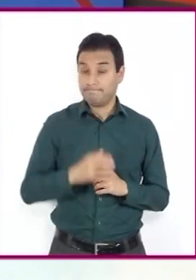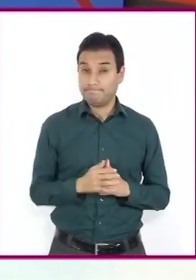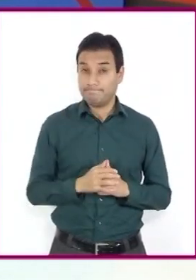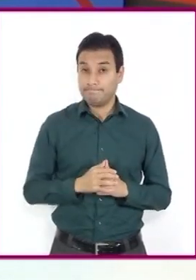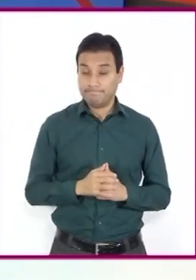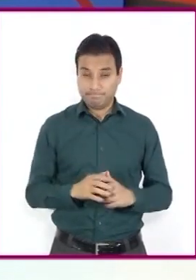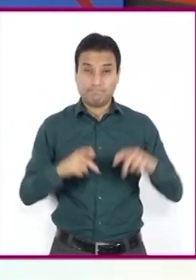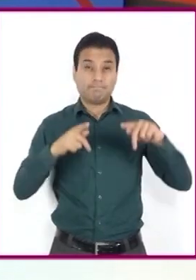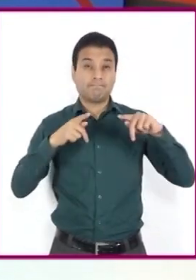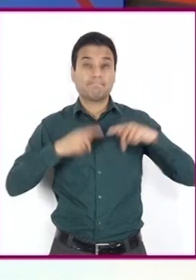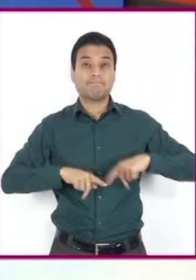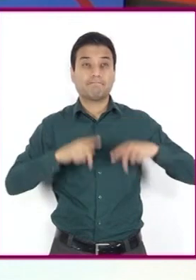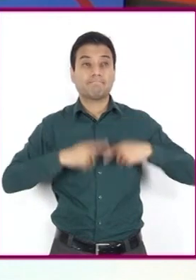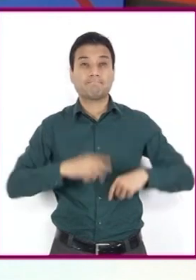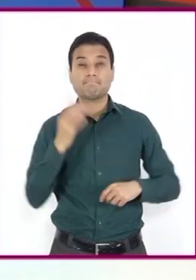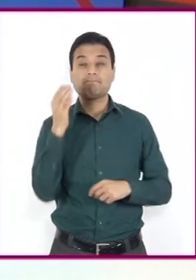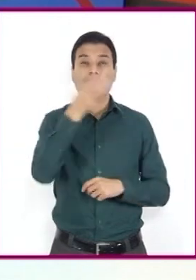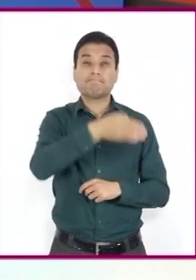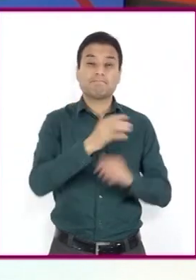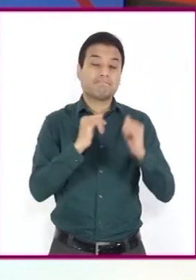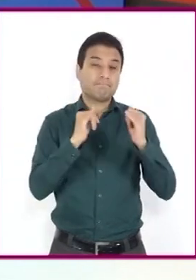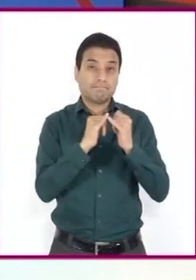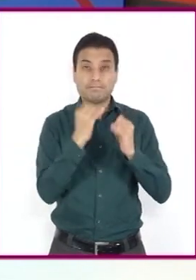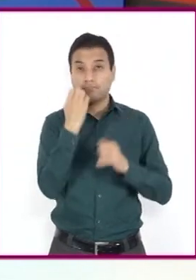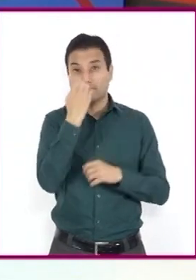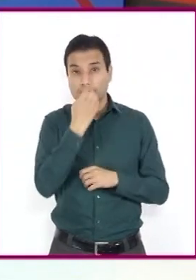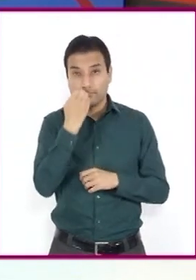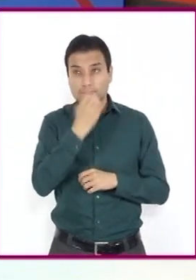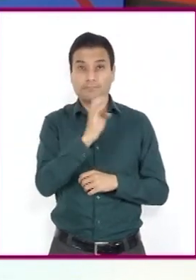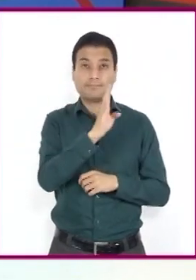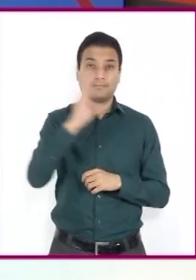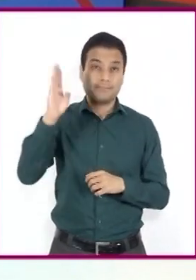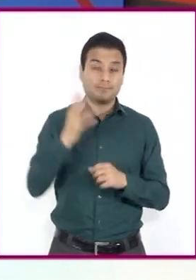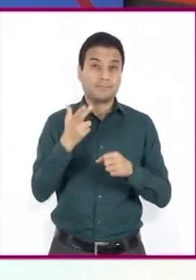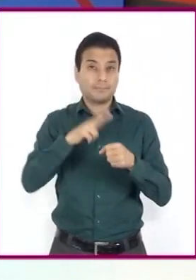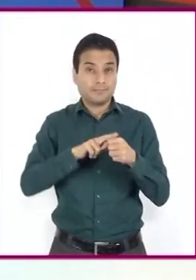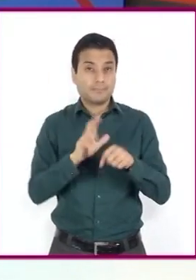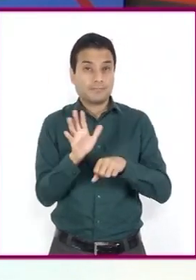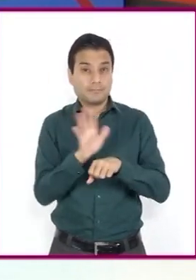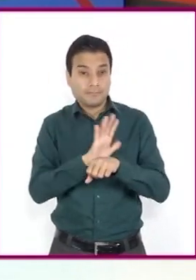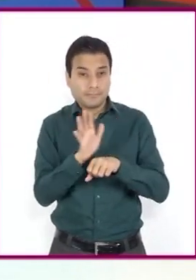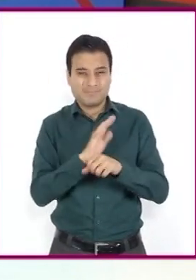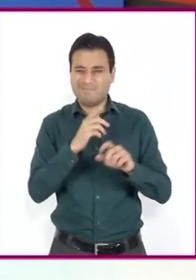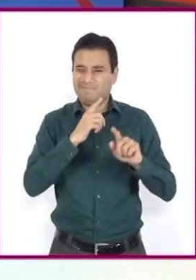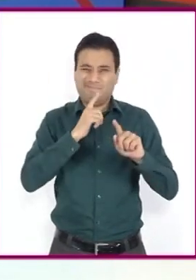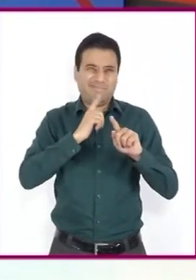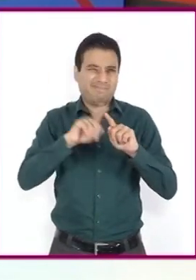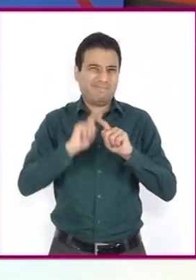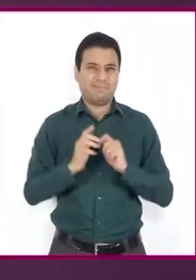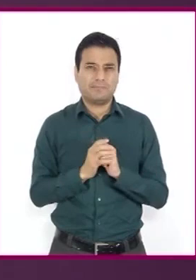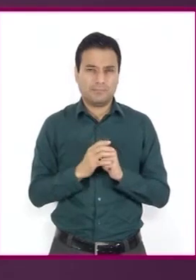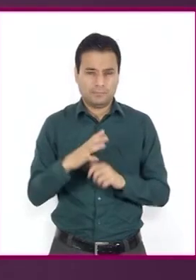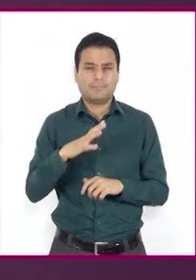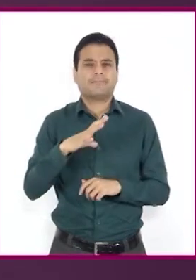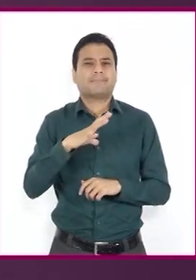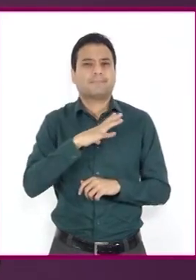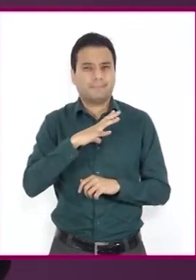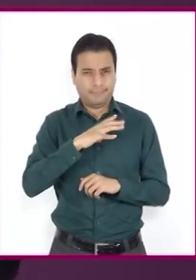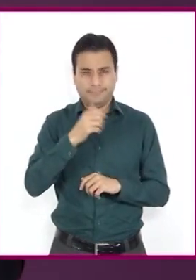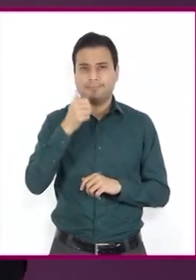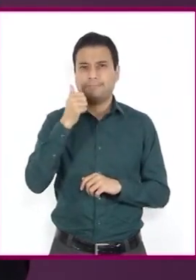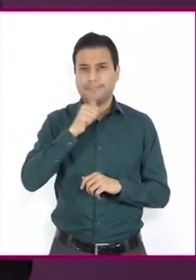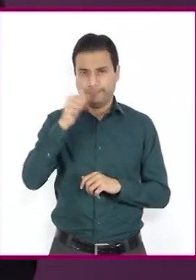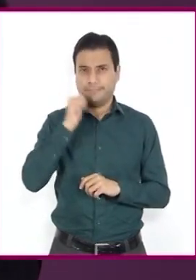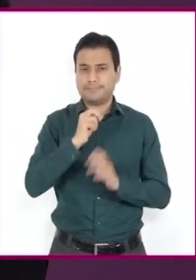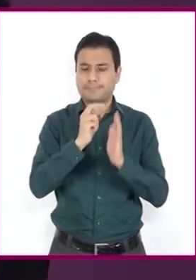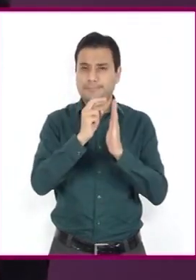acude a cualquier institución, sea escuela, biblioteca, hospital, cine o el que se les ocurra, tienen la obligación de conocer